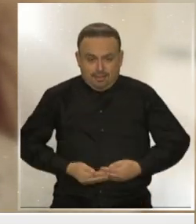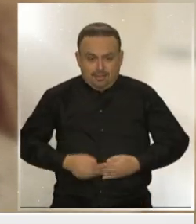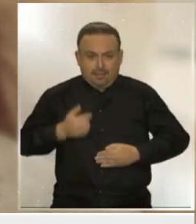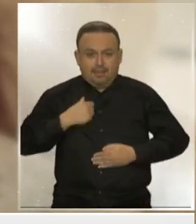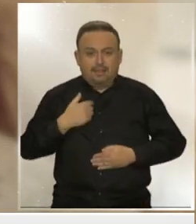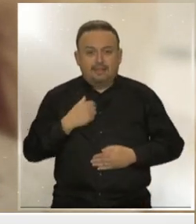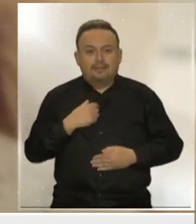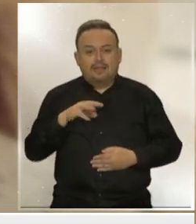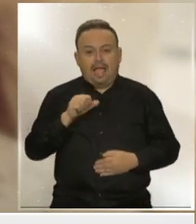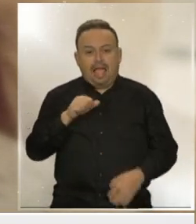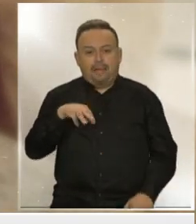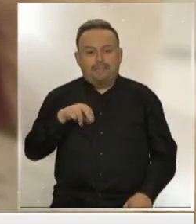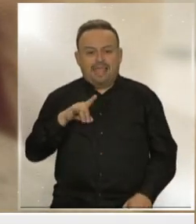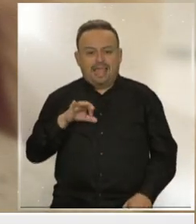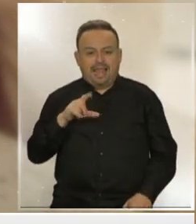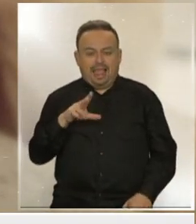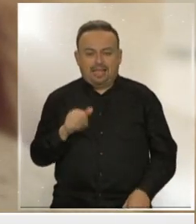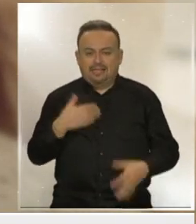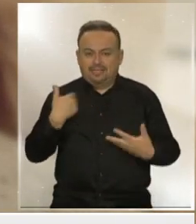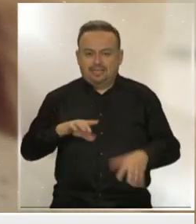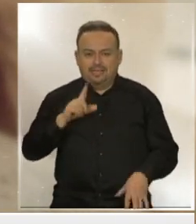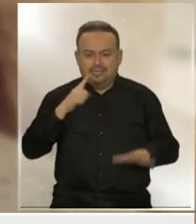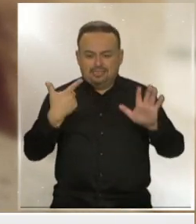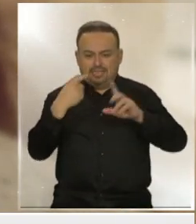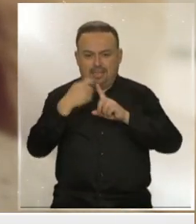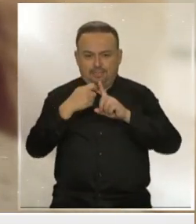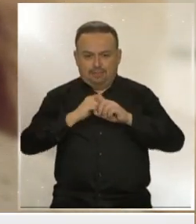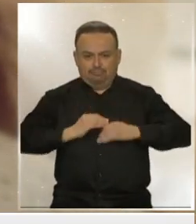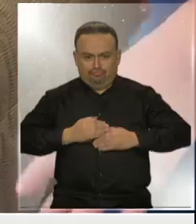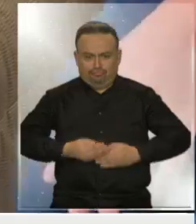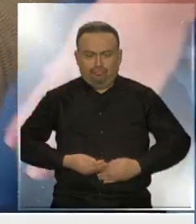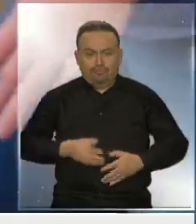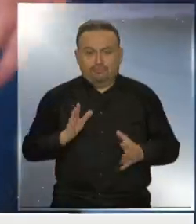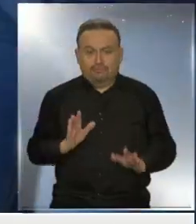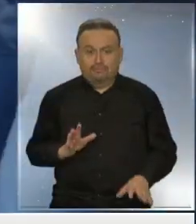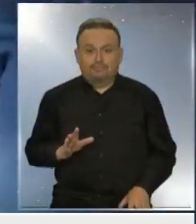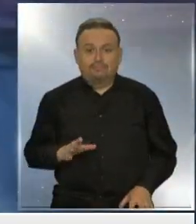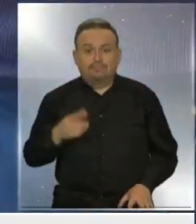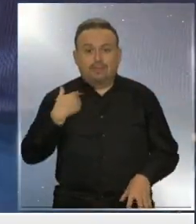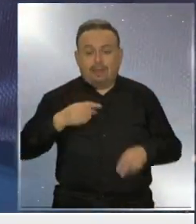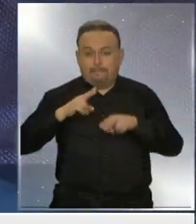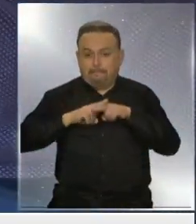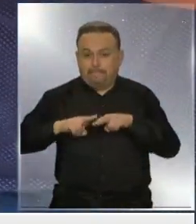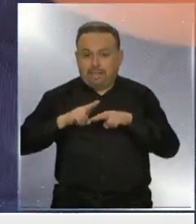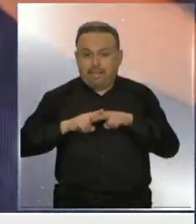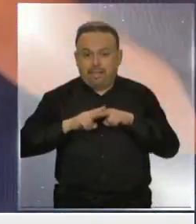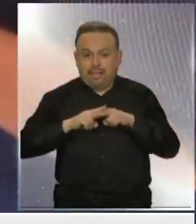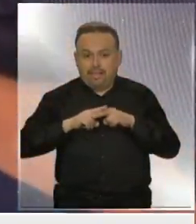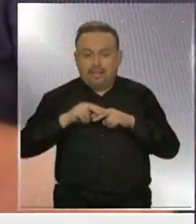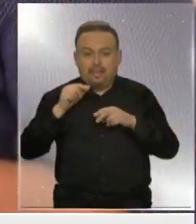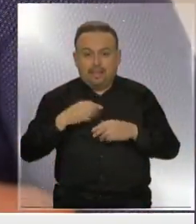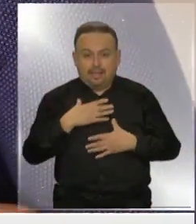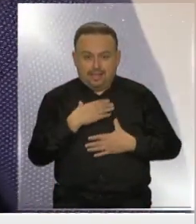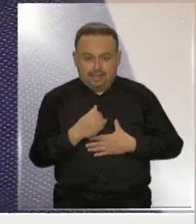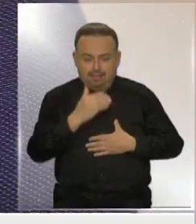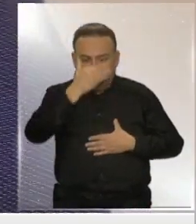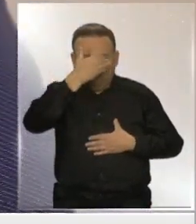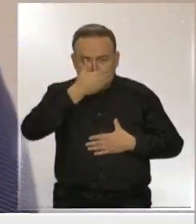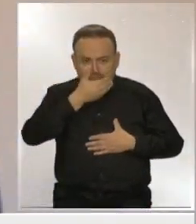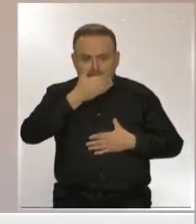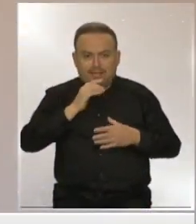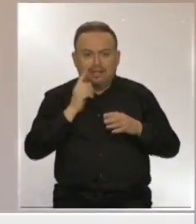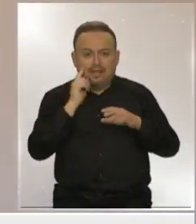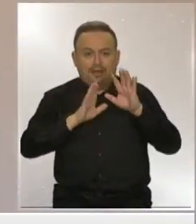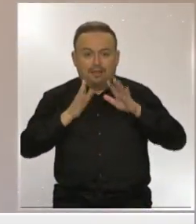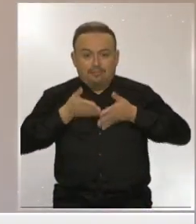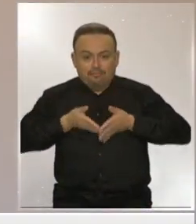esperando a mi Amelia. Ya tenemos casi 7 meses de embarazo y nos estamos preparando para proteger a nuestra Amelia